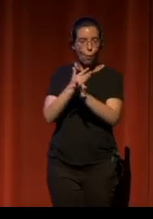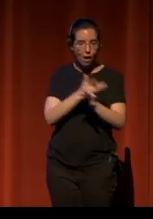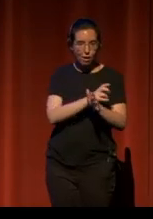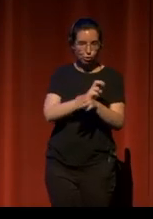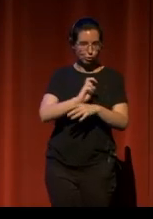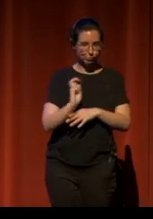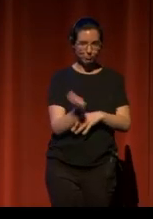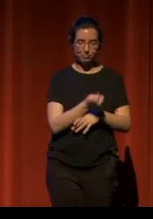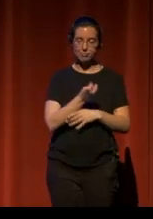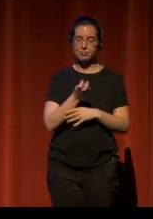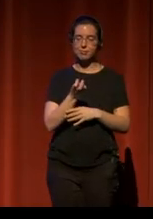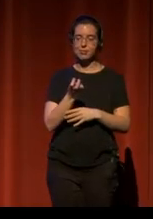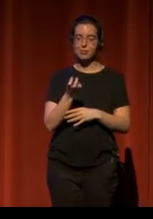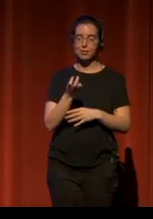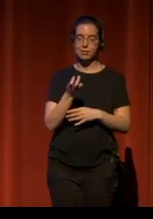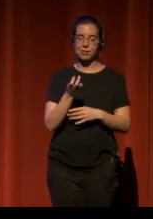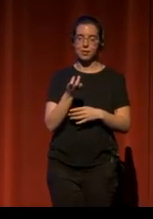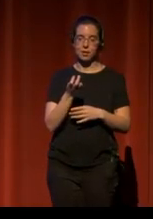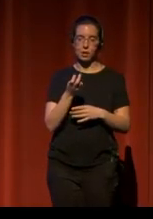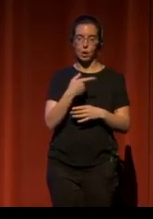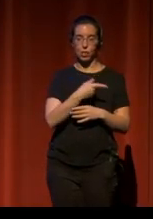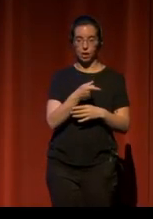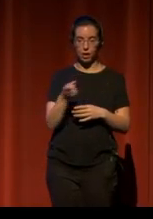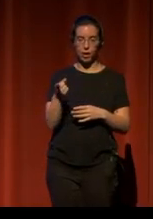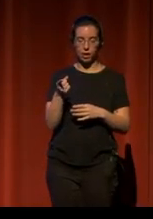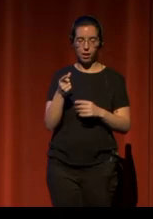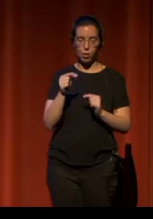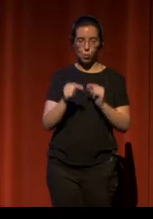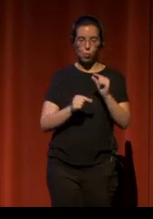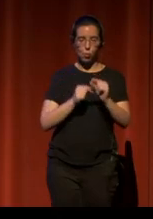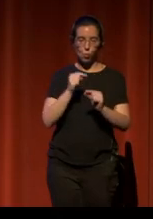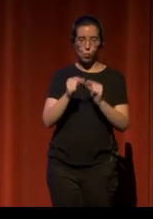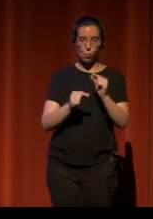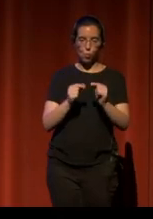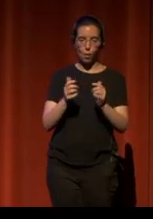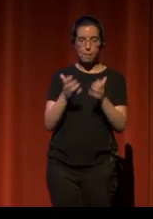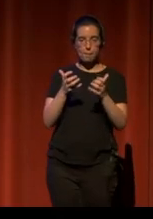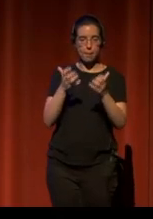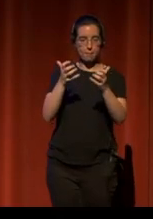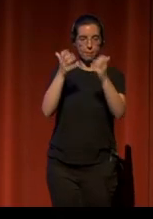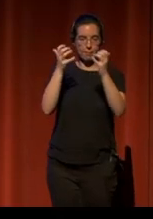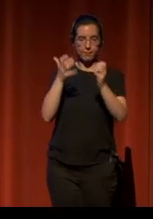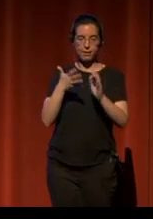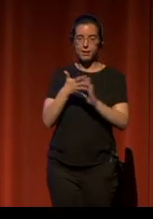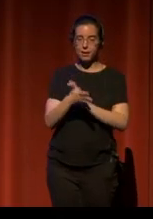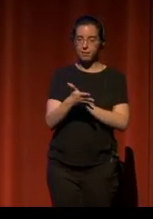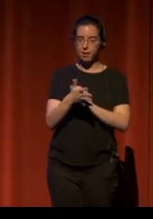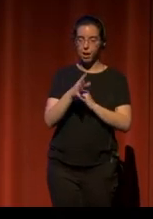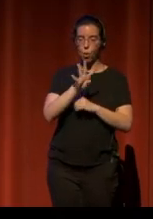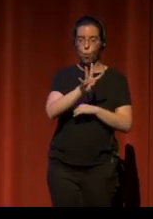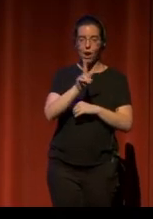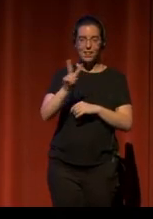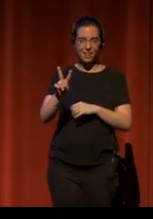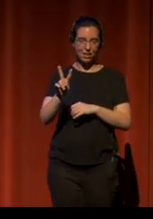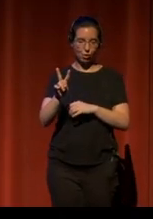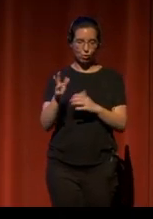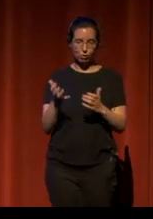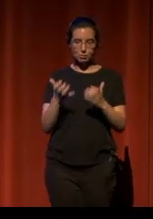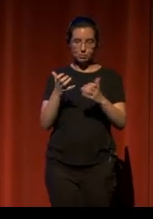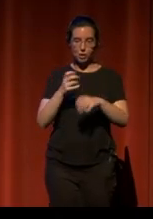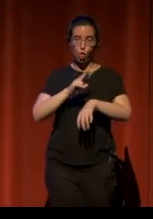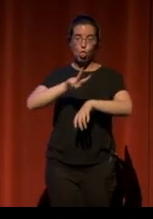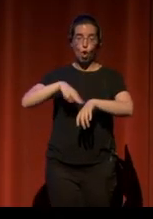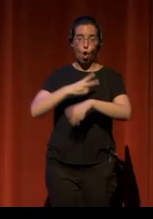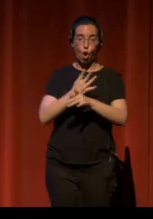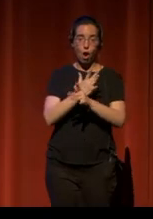que y nos invita a ir consiguiendo en este caso como si fuera el trivial por su no sis que sino 42 no porque esto no se juega un par de horas